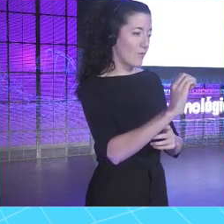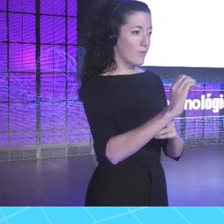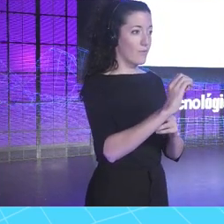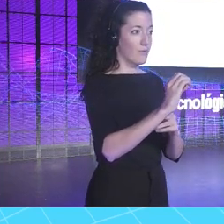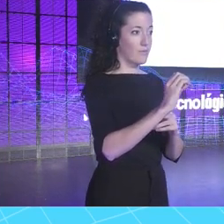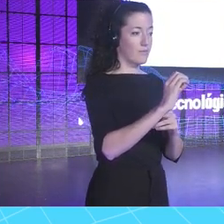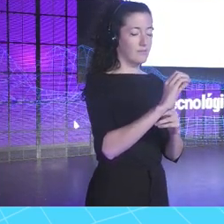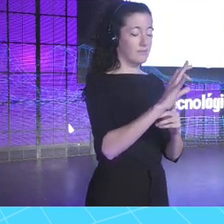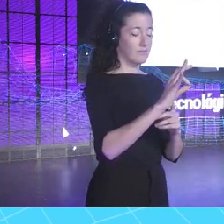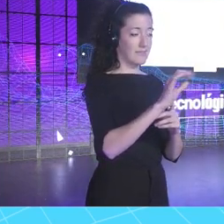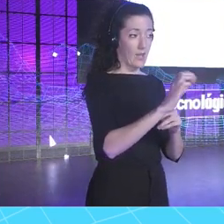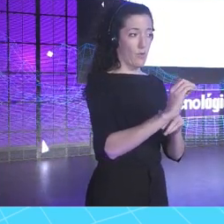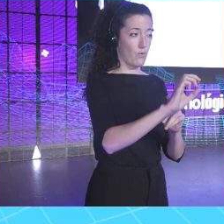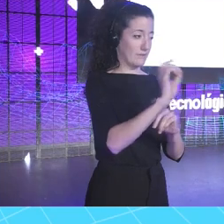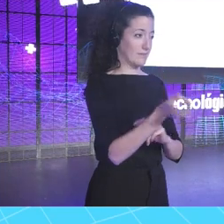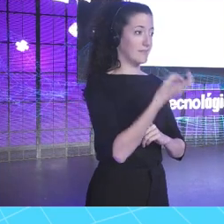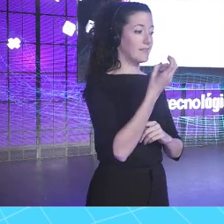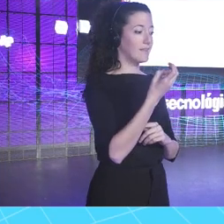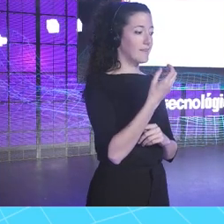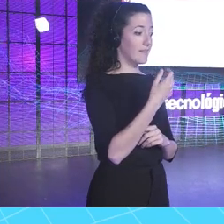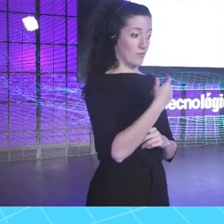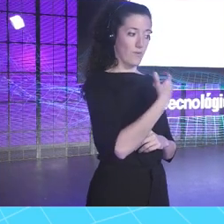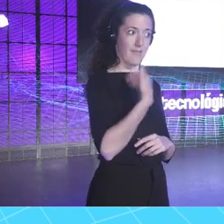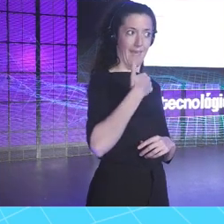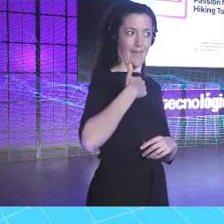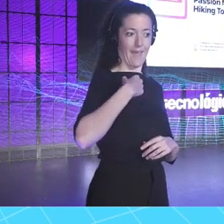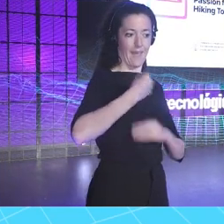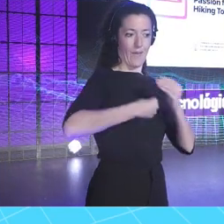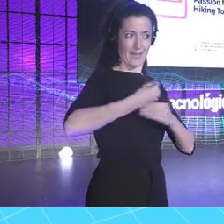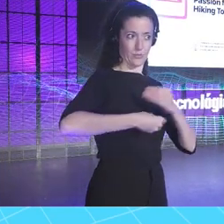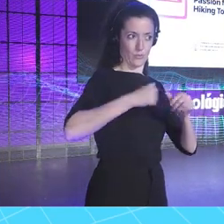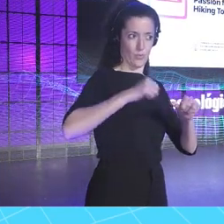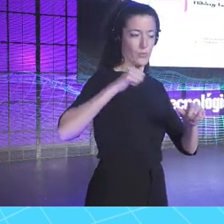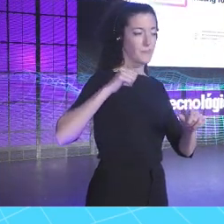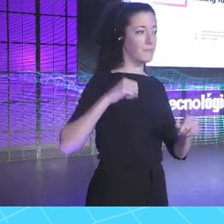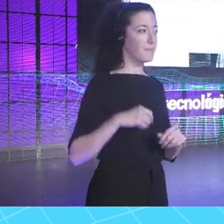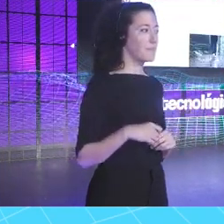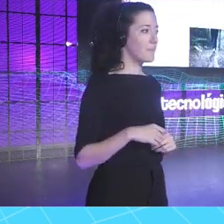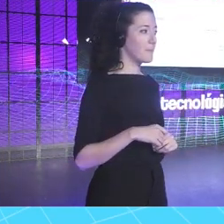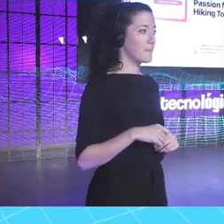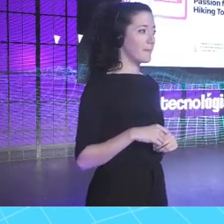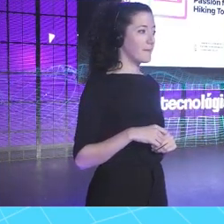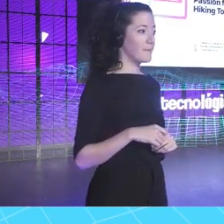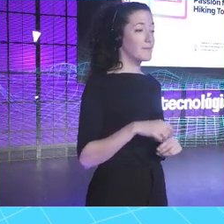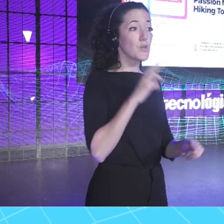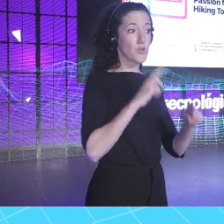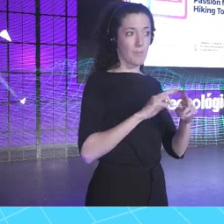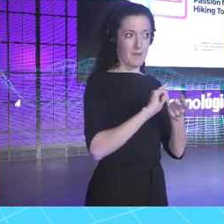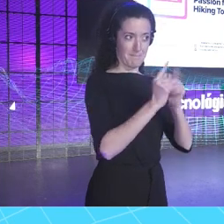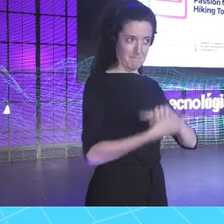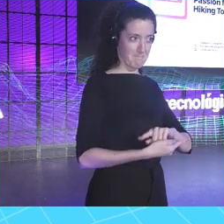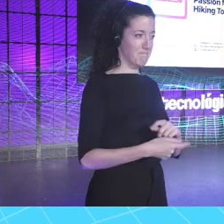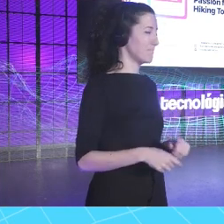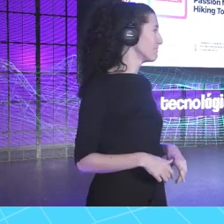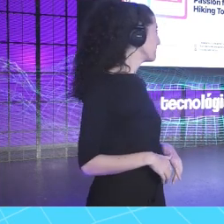hecho hace rato pero nos le gusta enseñarnos lo que ha hecho como si tuviera trabajando mucho pero tarda Aquí está hiking ha cambiado el nombre hiking genius